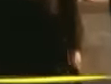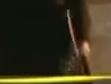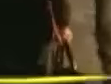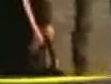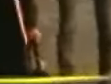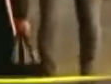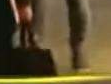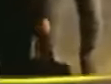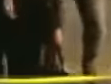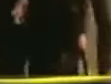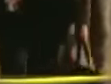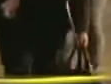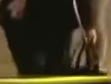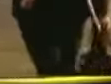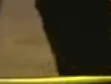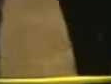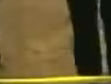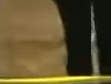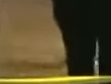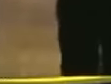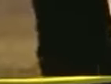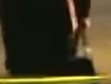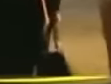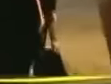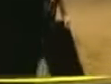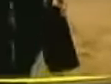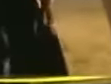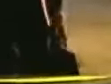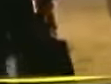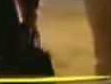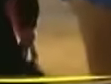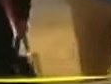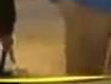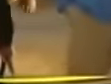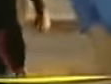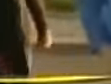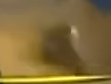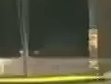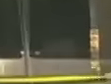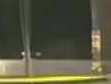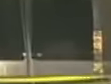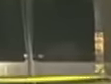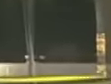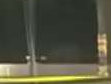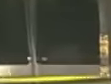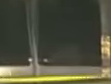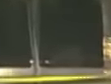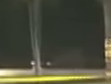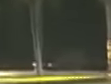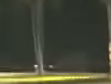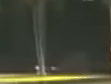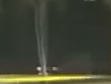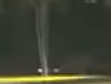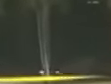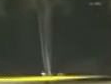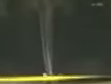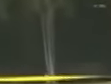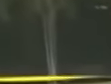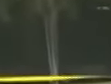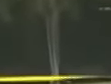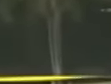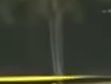jefe de Estado venezolano, Nicolás Maduro, quien además es comandante en jefe de la Fuerza Armada Nacional Bolivariana, lo que será